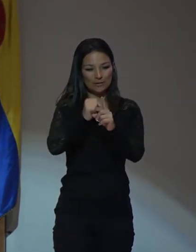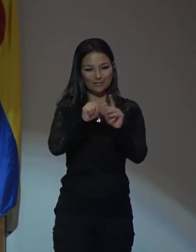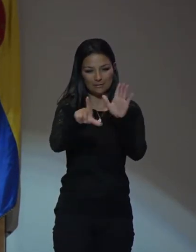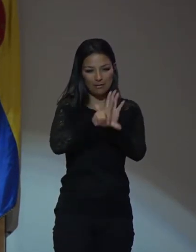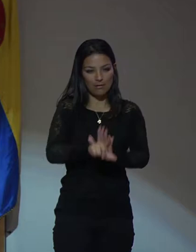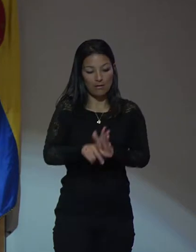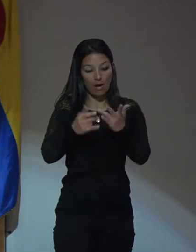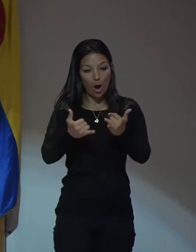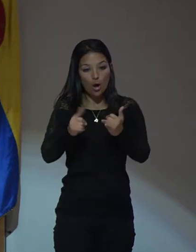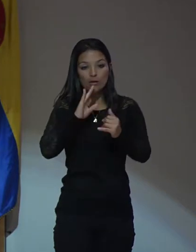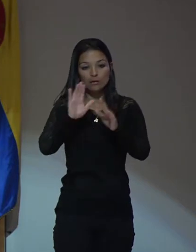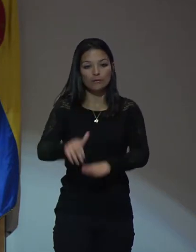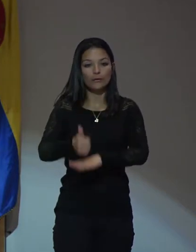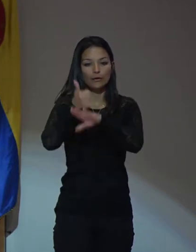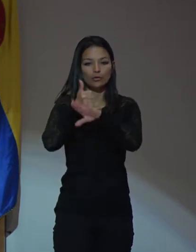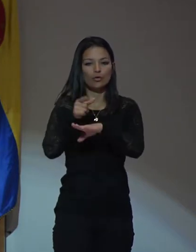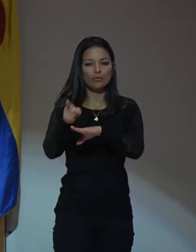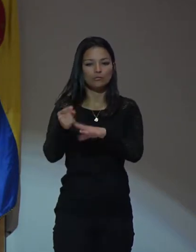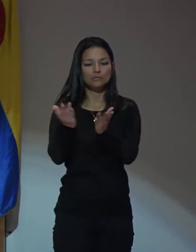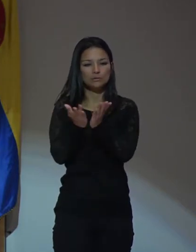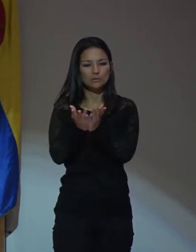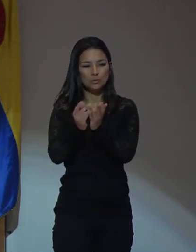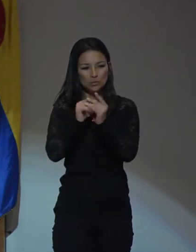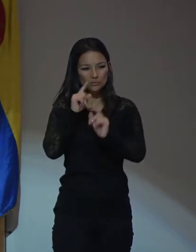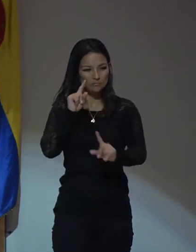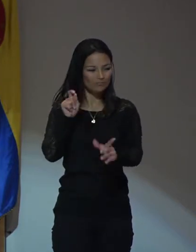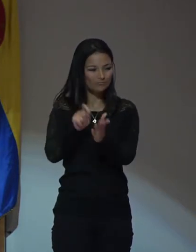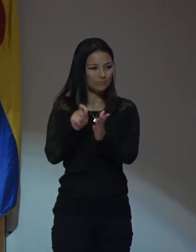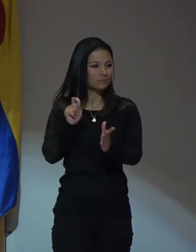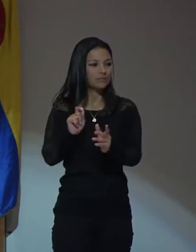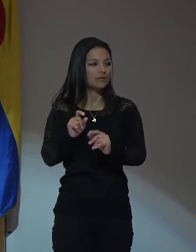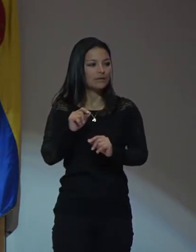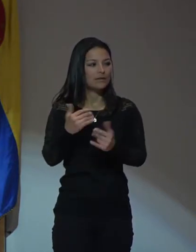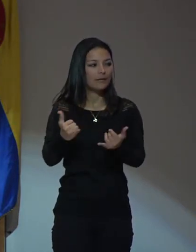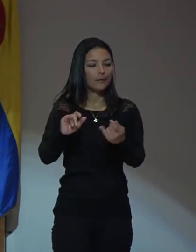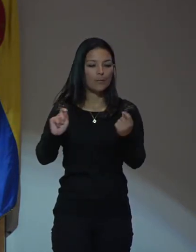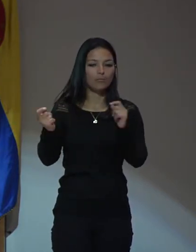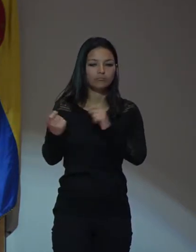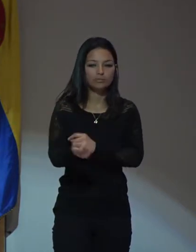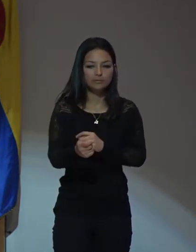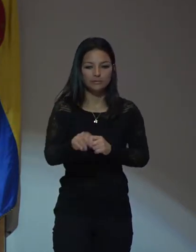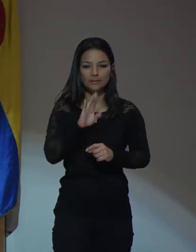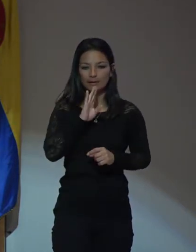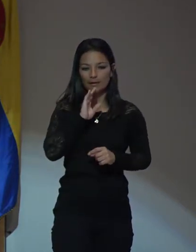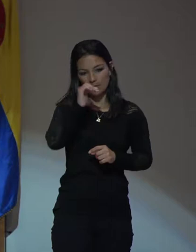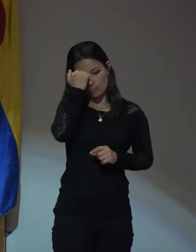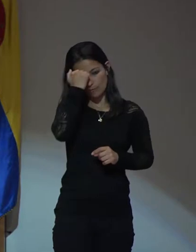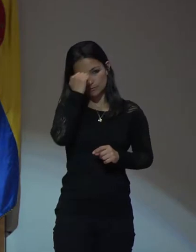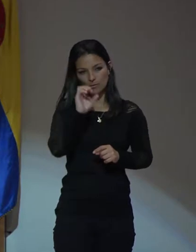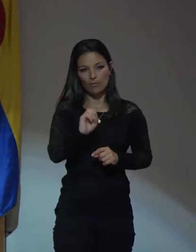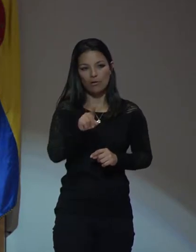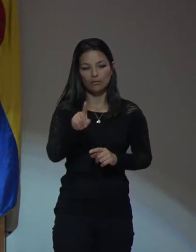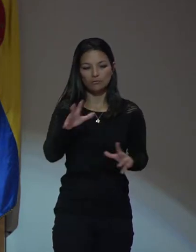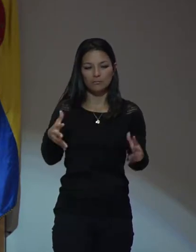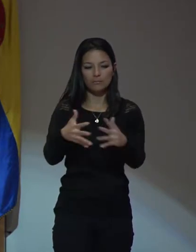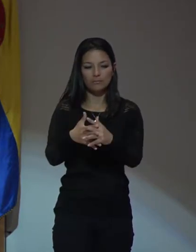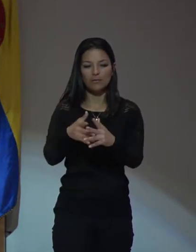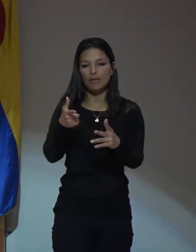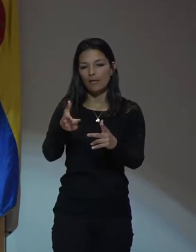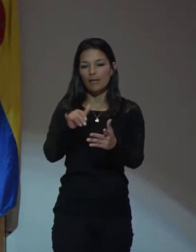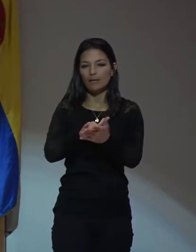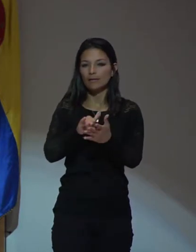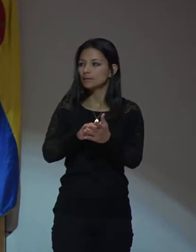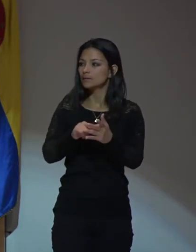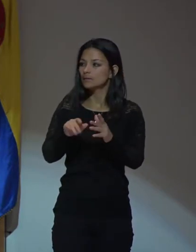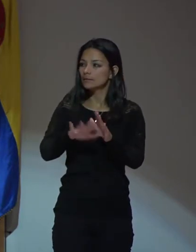es director del programa de estudios críticos de las transiciones y profesor asociado del Departamento de